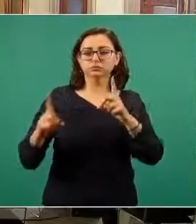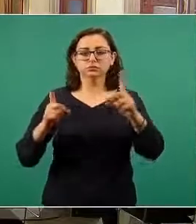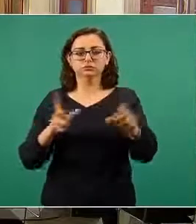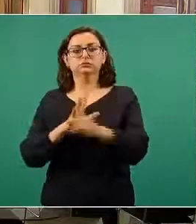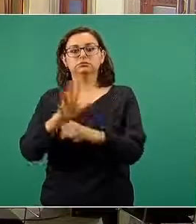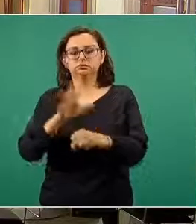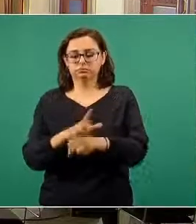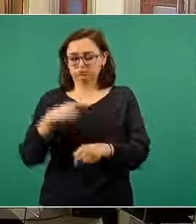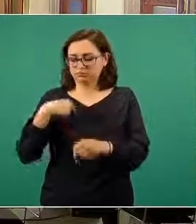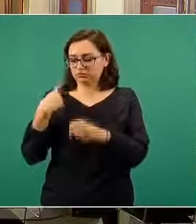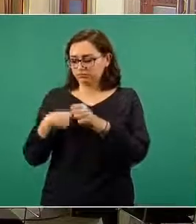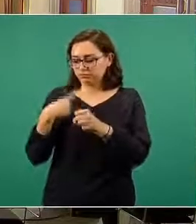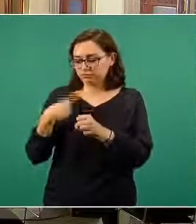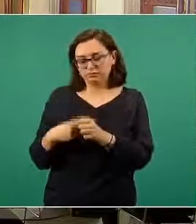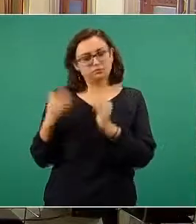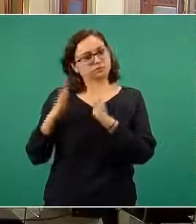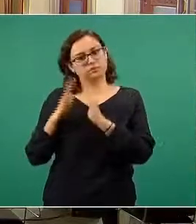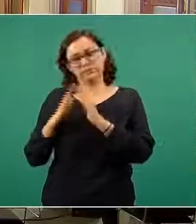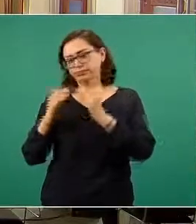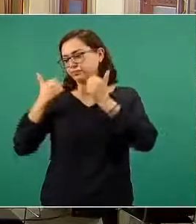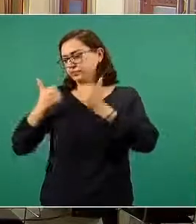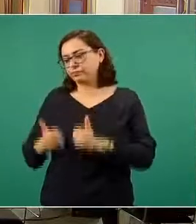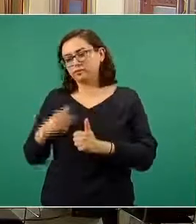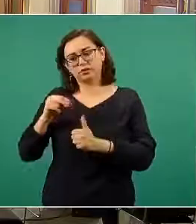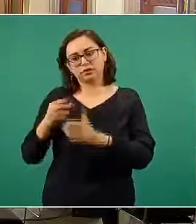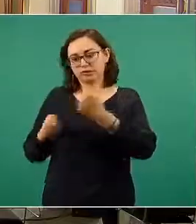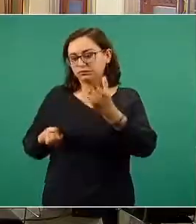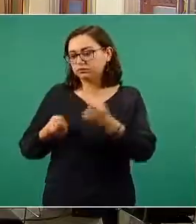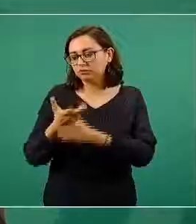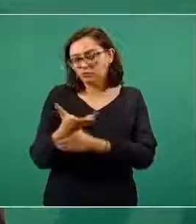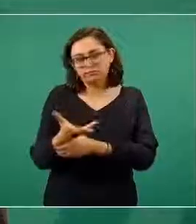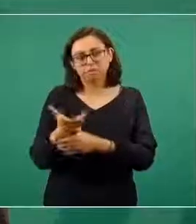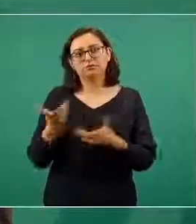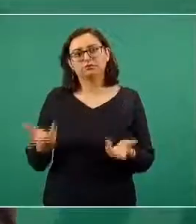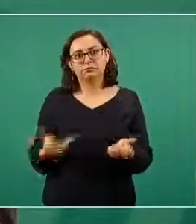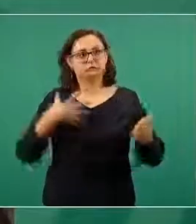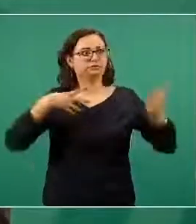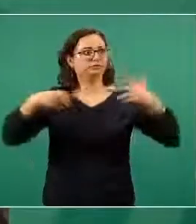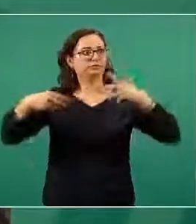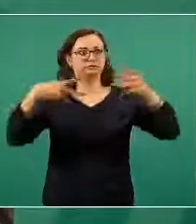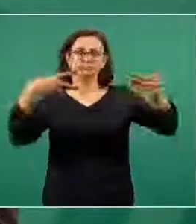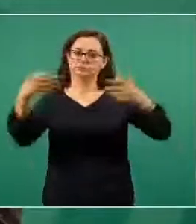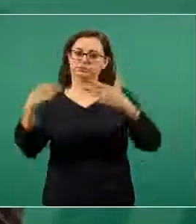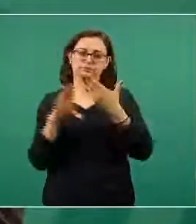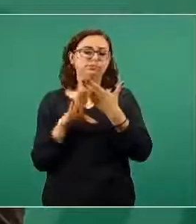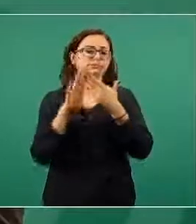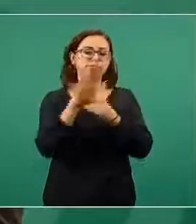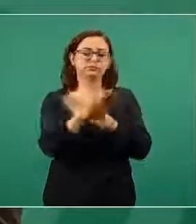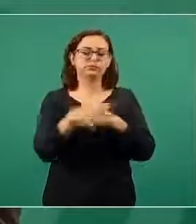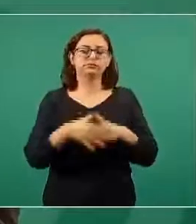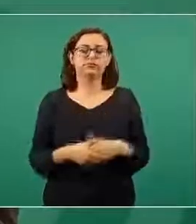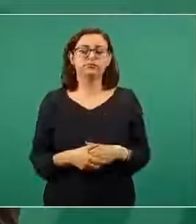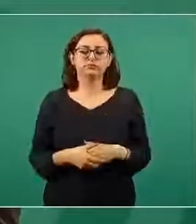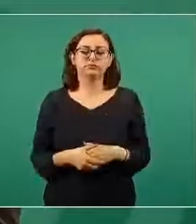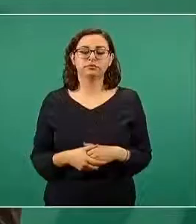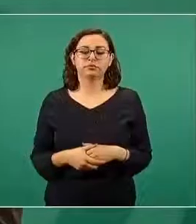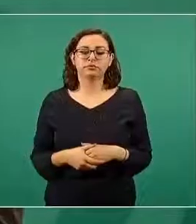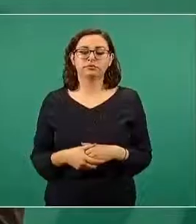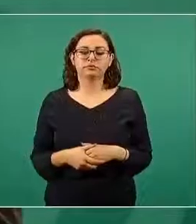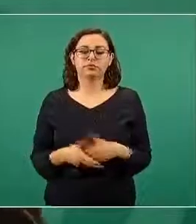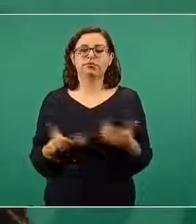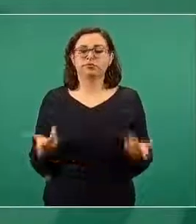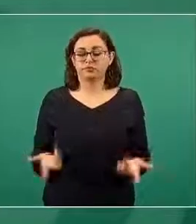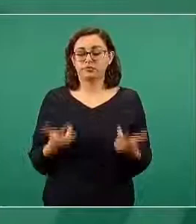enfermo, yo me quedo en casa, yo acudo a recibir atención a mi salud para no enfermar a los demás, ¿sí? Es